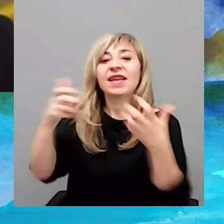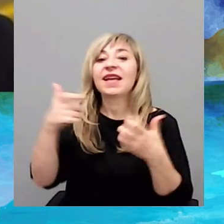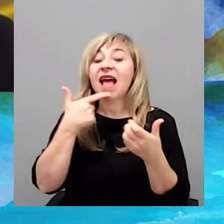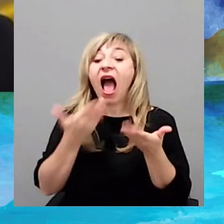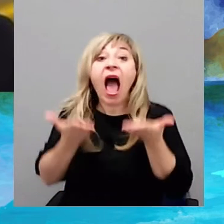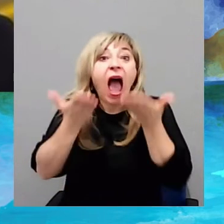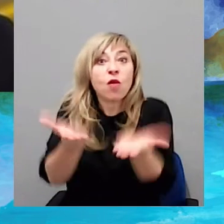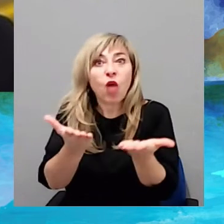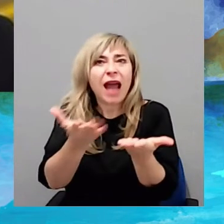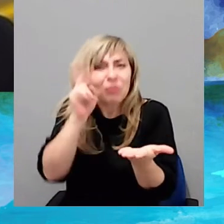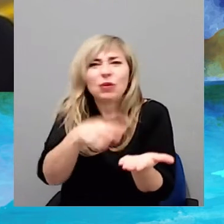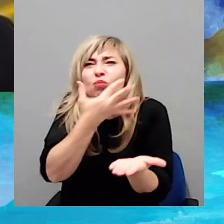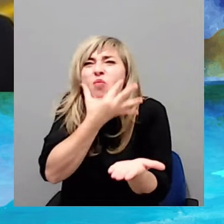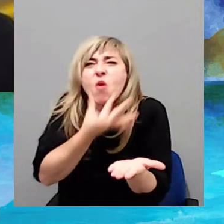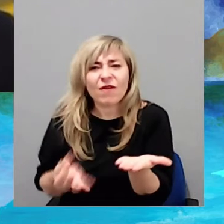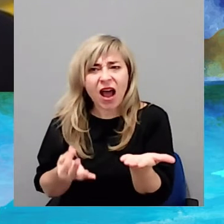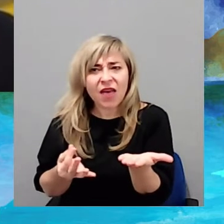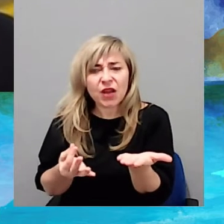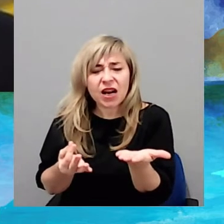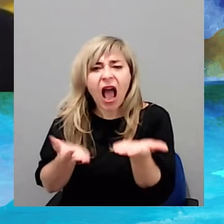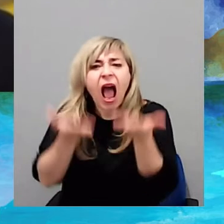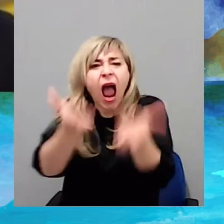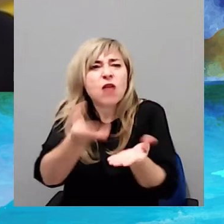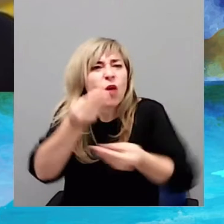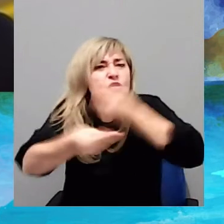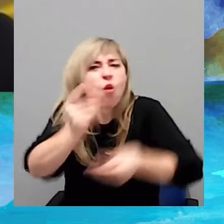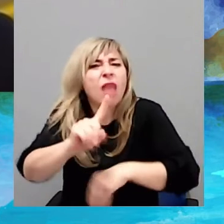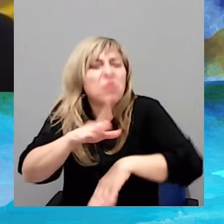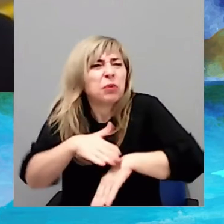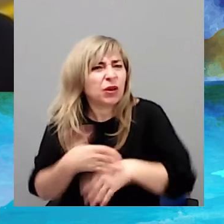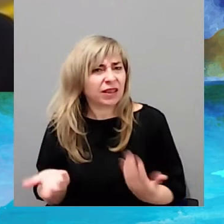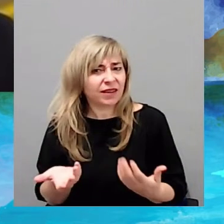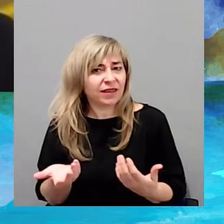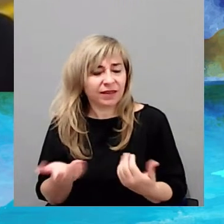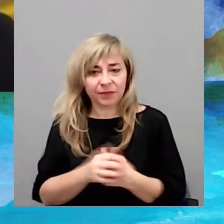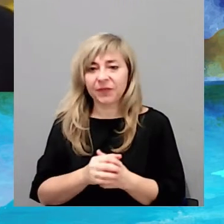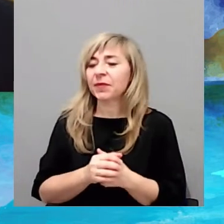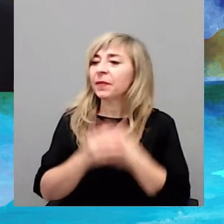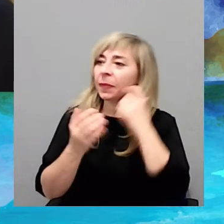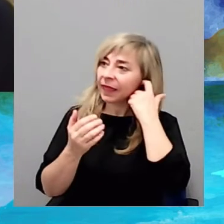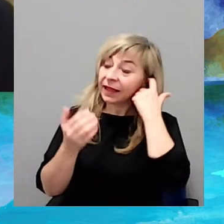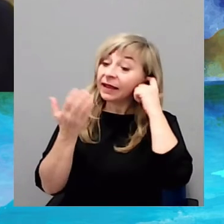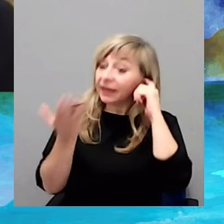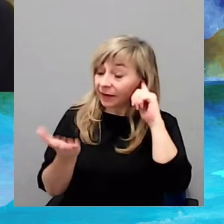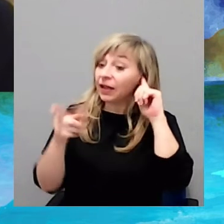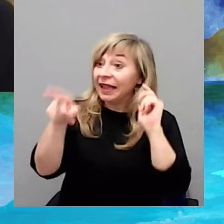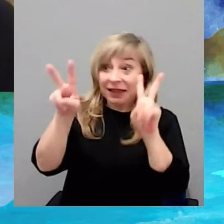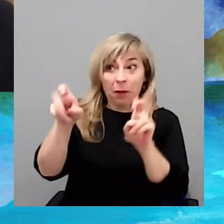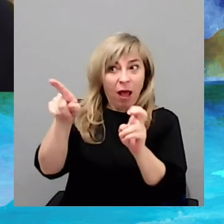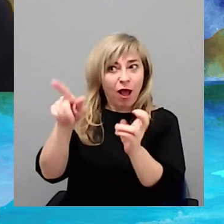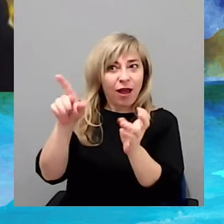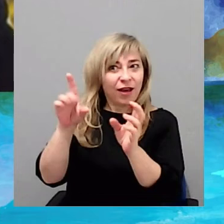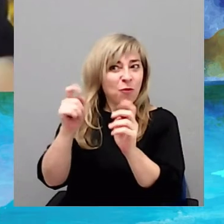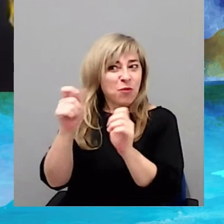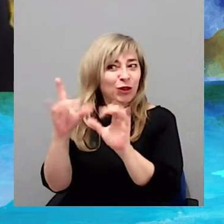como para no hacerlo, ¿no? Entonces, tú has tocado ahí un poquito el tema, pero a mí la primera pregunta que